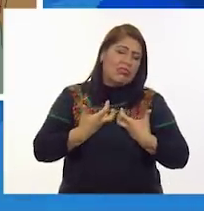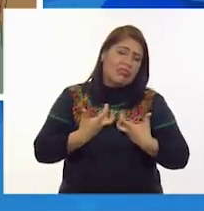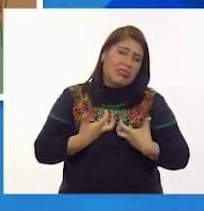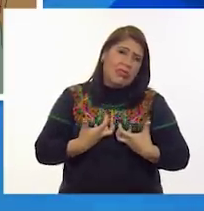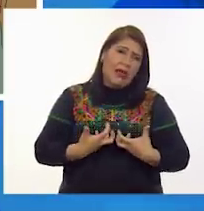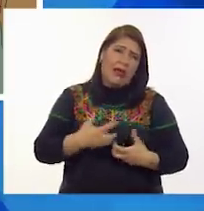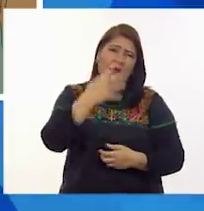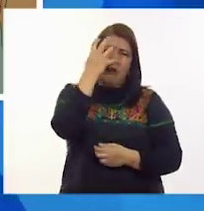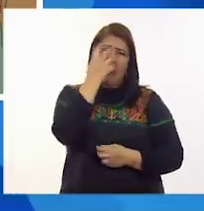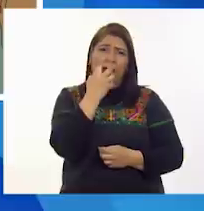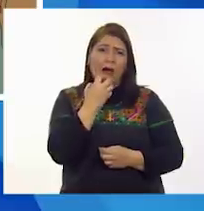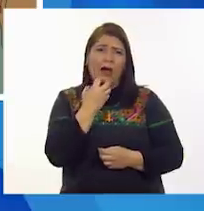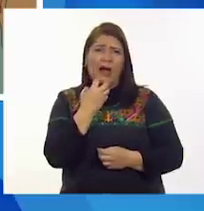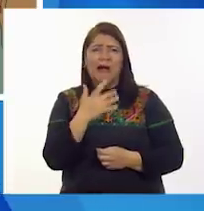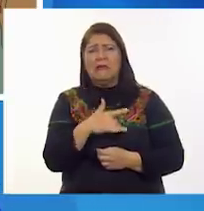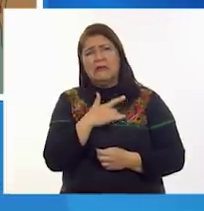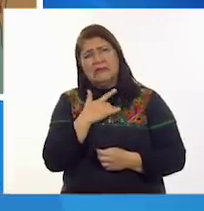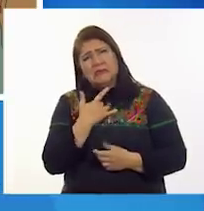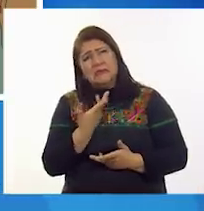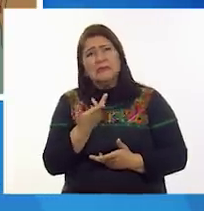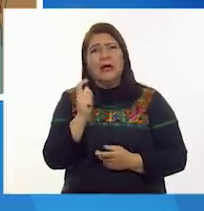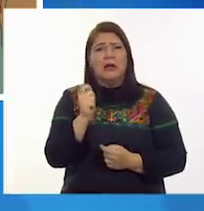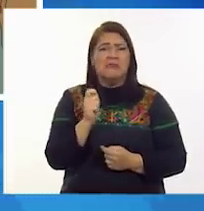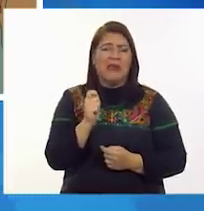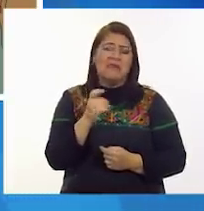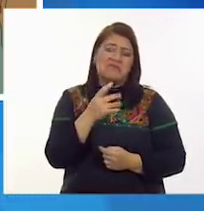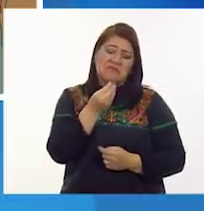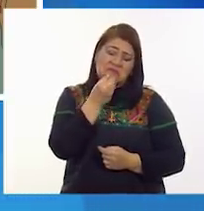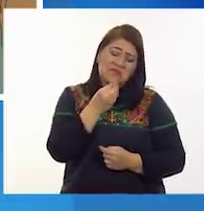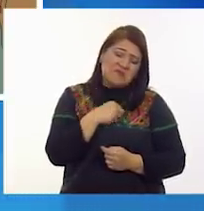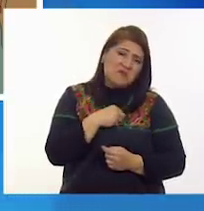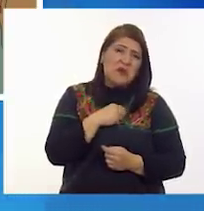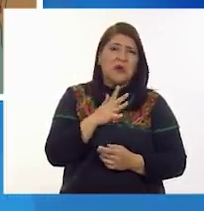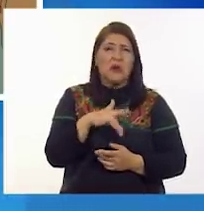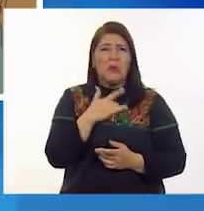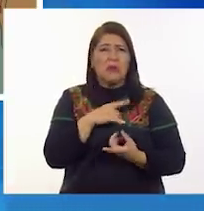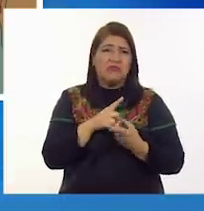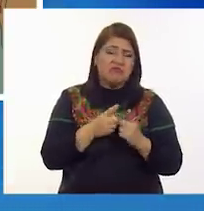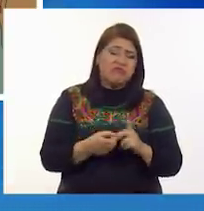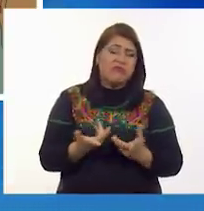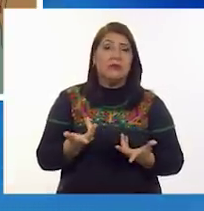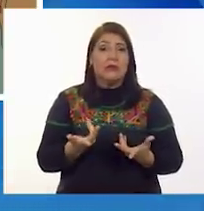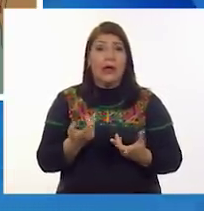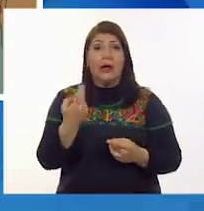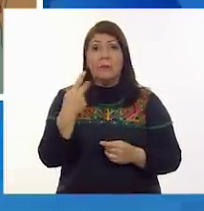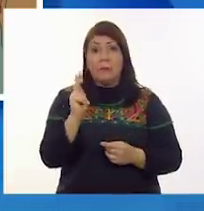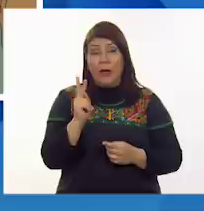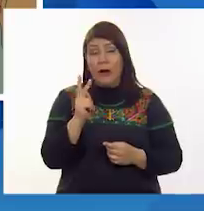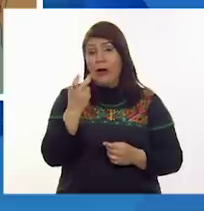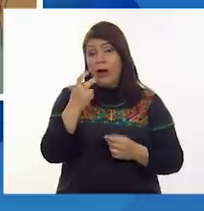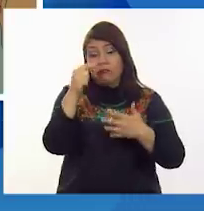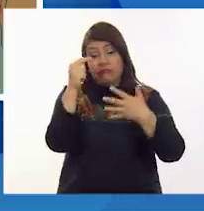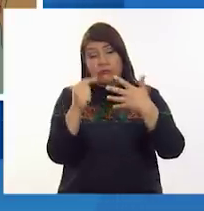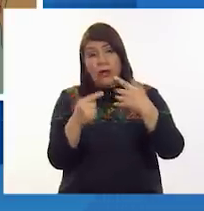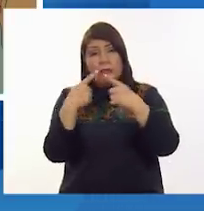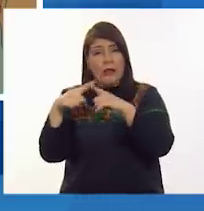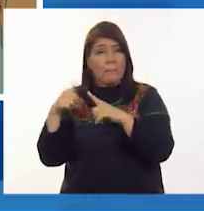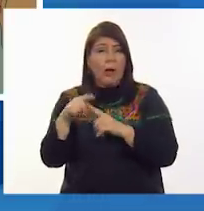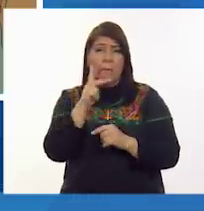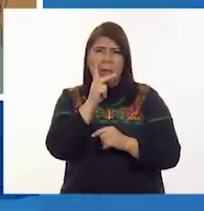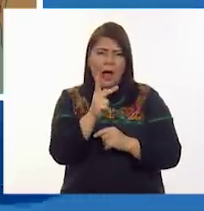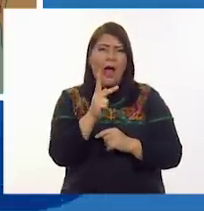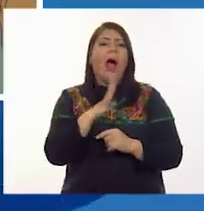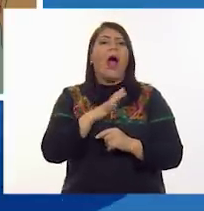¿no? O achicopalados, ¿no? De capa caída, pues. Y eso, pues aunque le digamos de distintas maneras, tiene